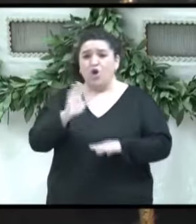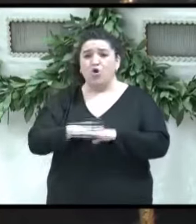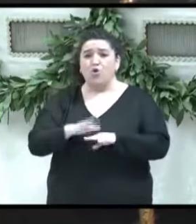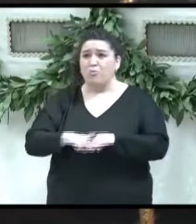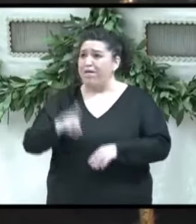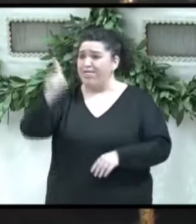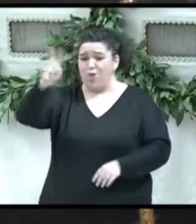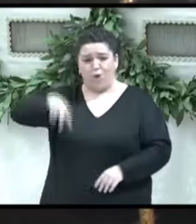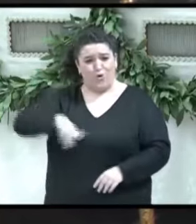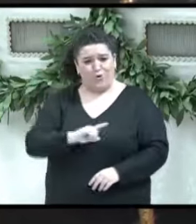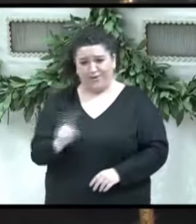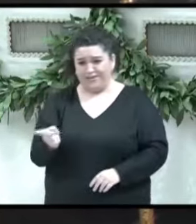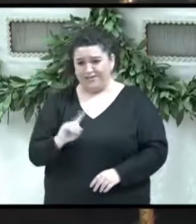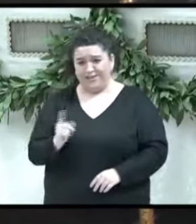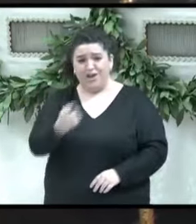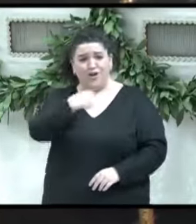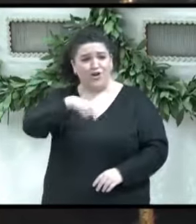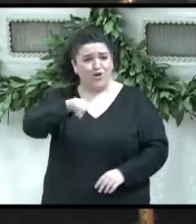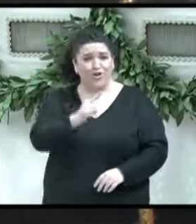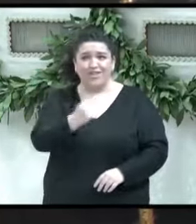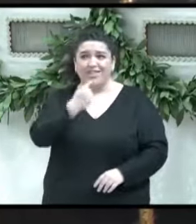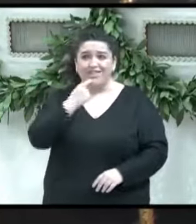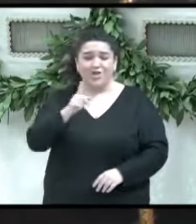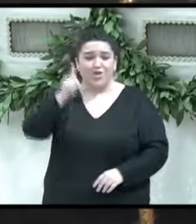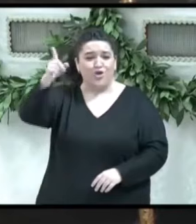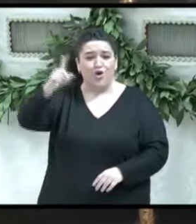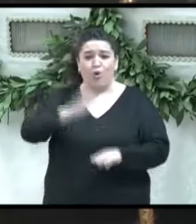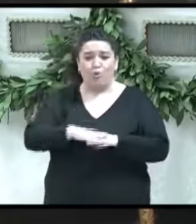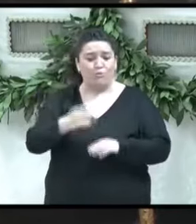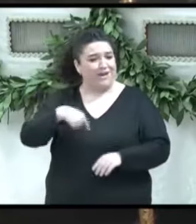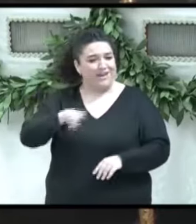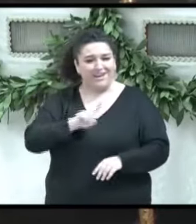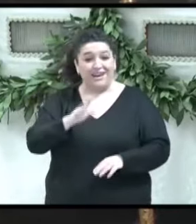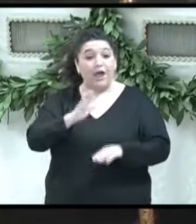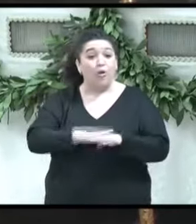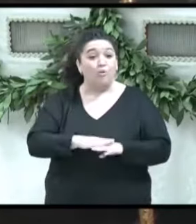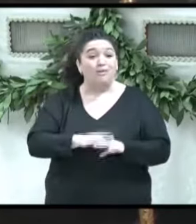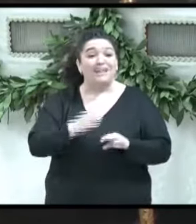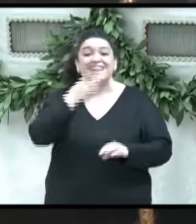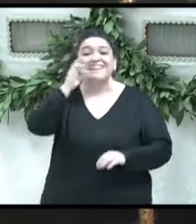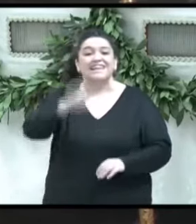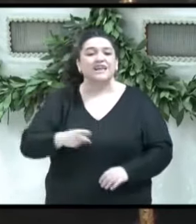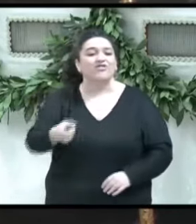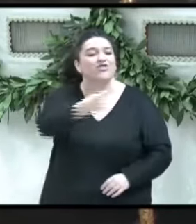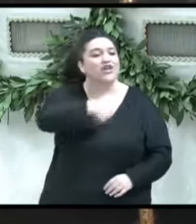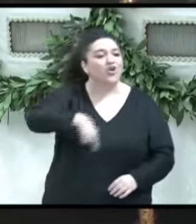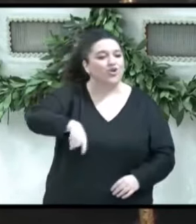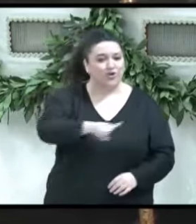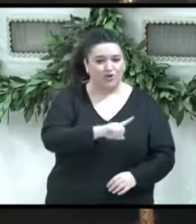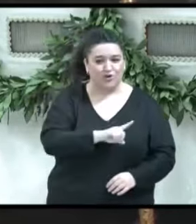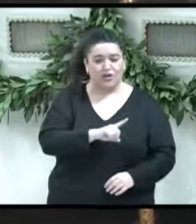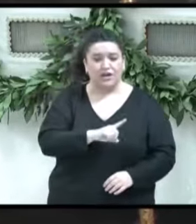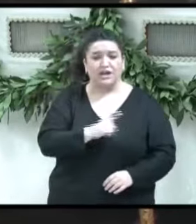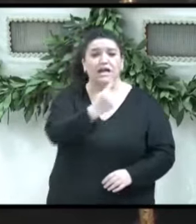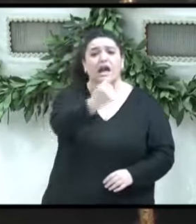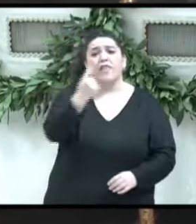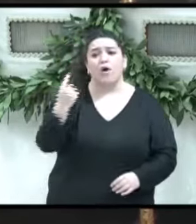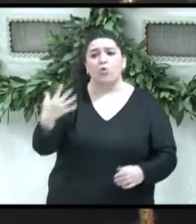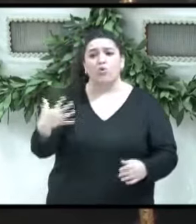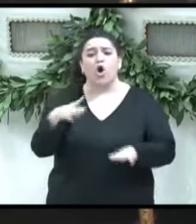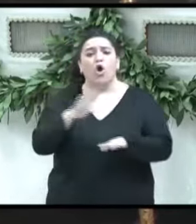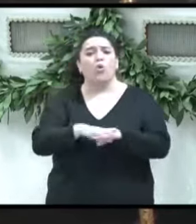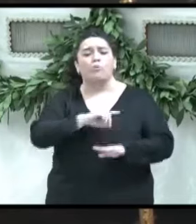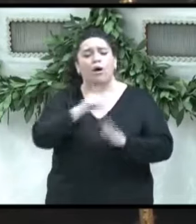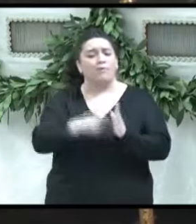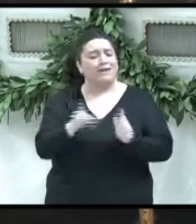Dios no echemos a Dios la culpa que es nuestra no es que cada uno tengamos toda la culpa